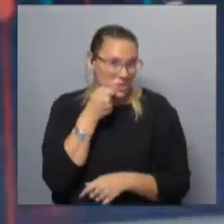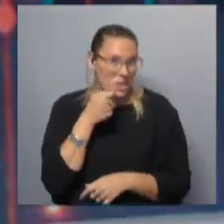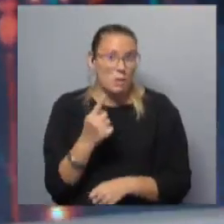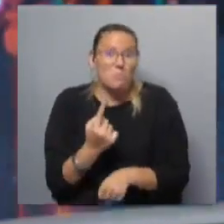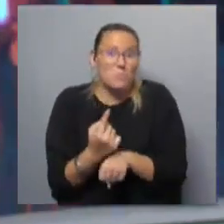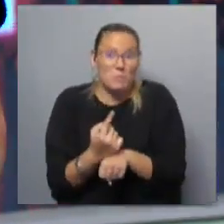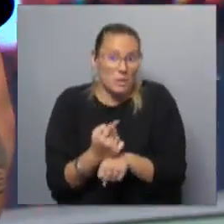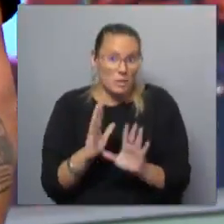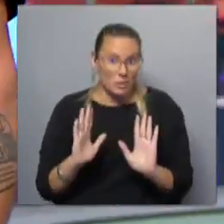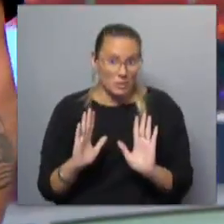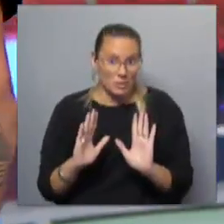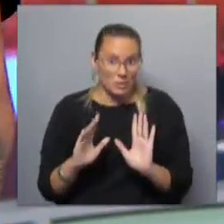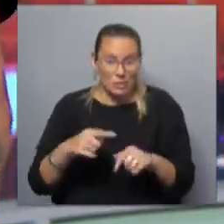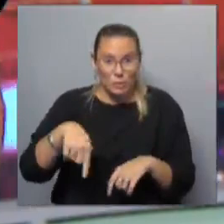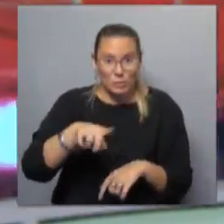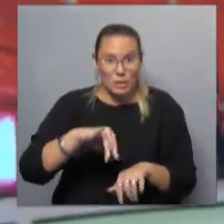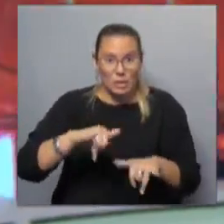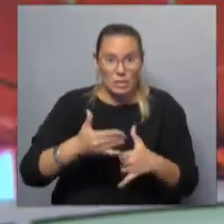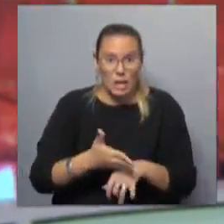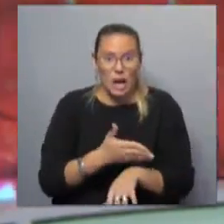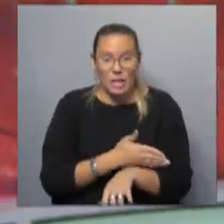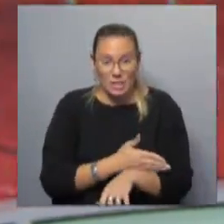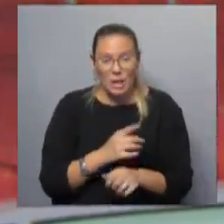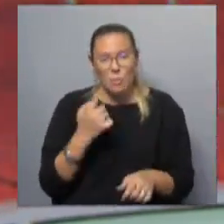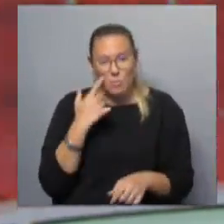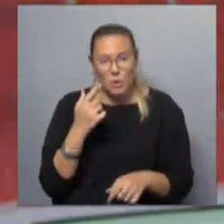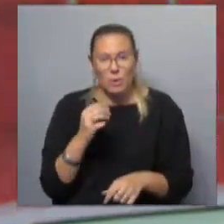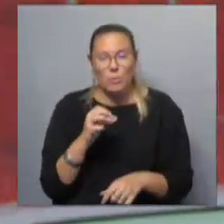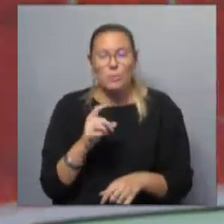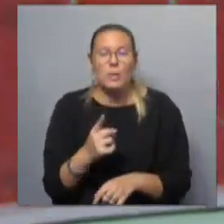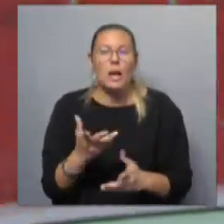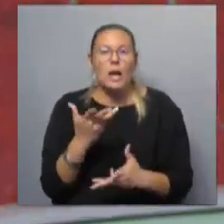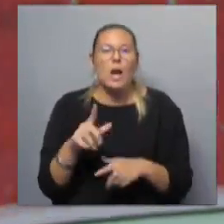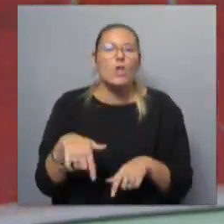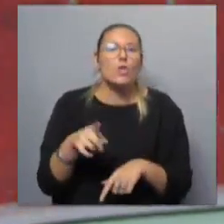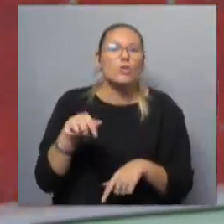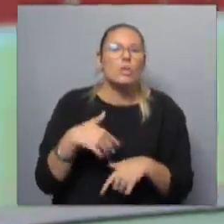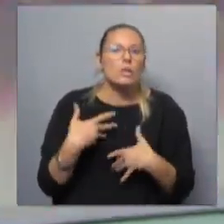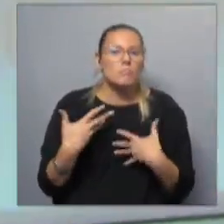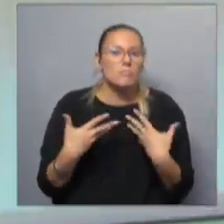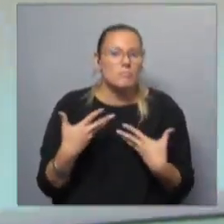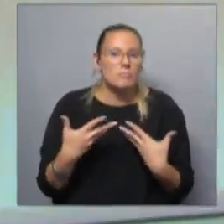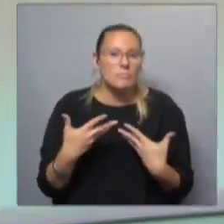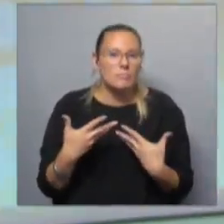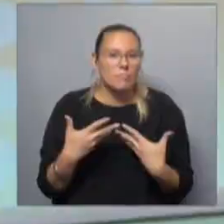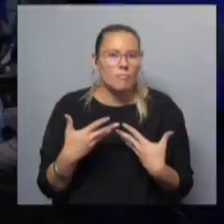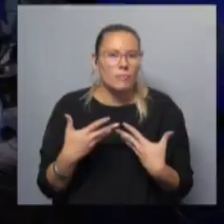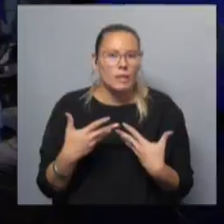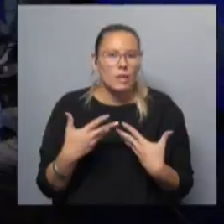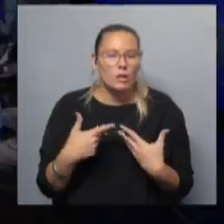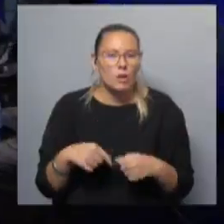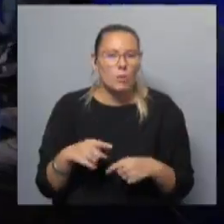el primero, ¿no? De ustedes, ya tenían un EP antes. ¿De dónde viene toda esa cosa como de tan